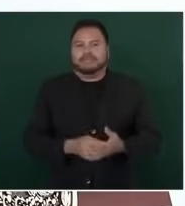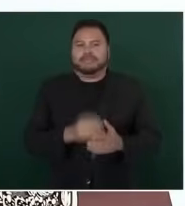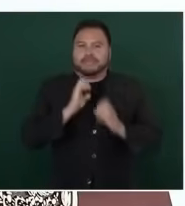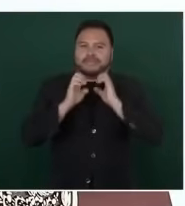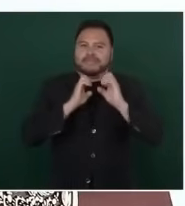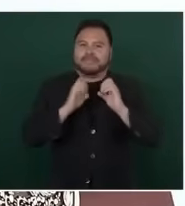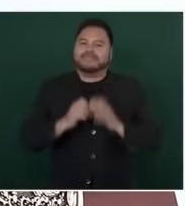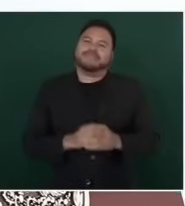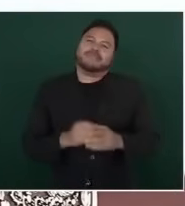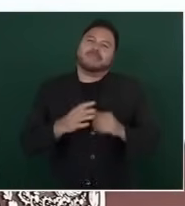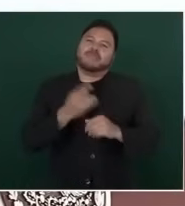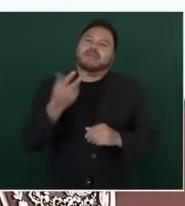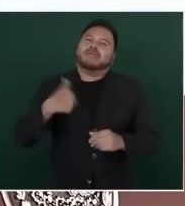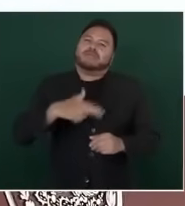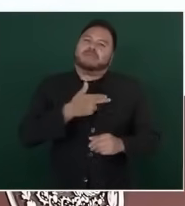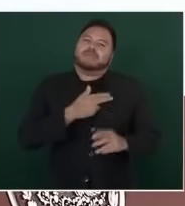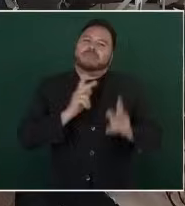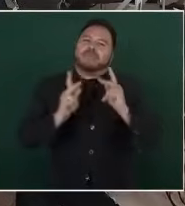Y porque hablamos